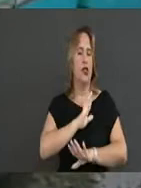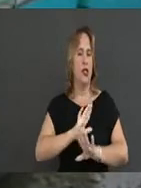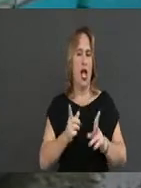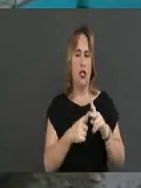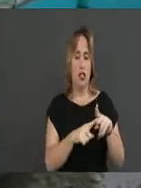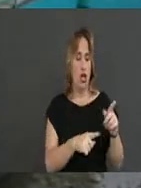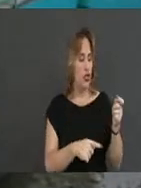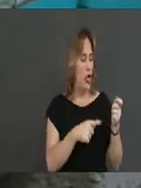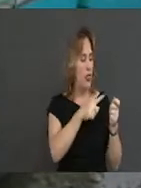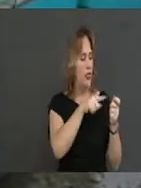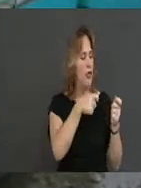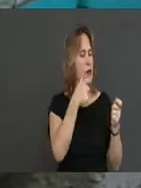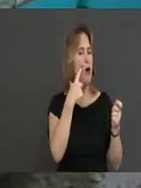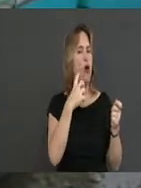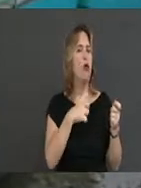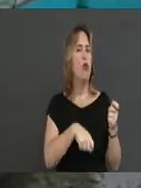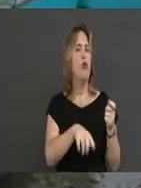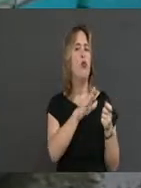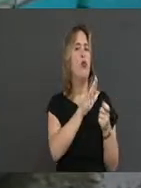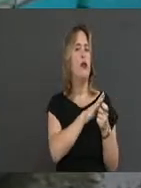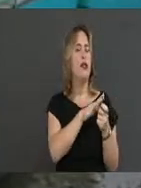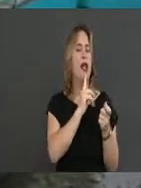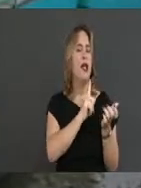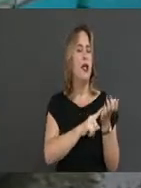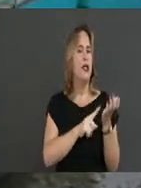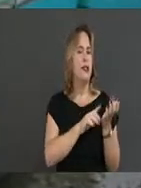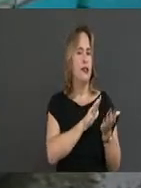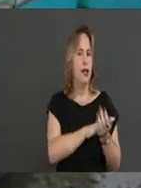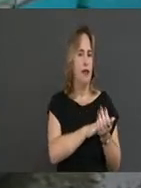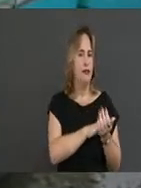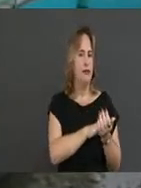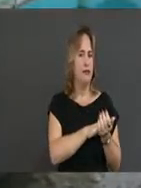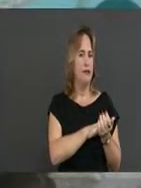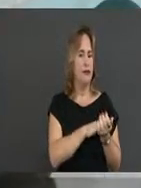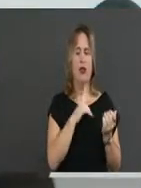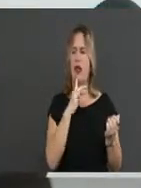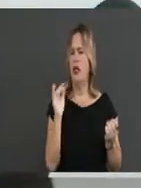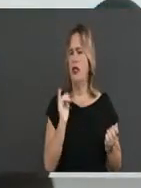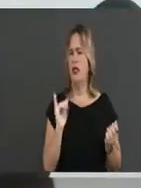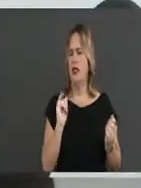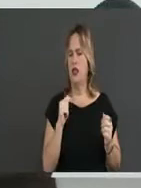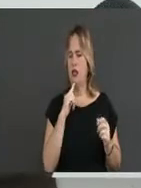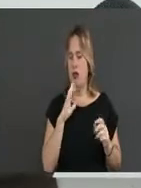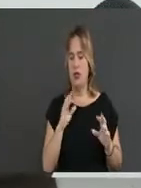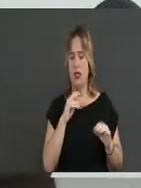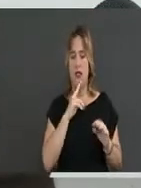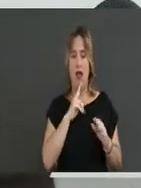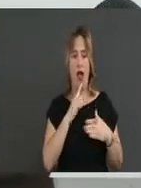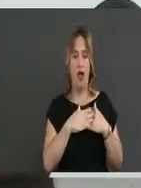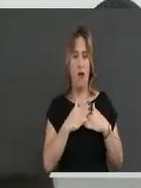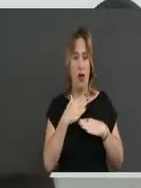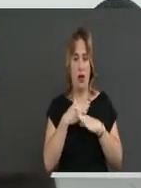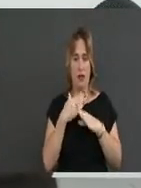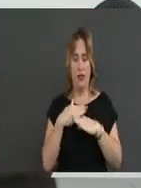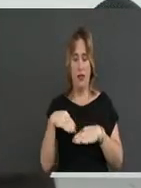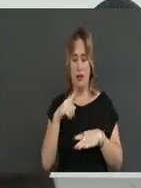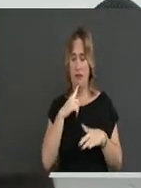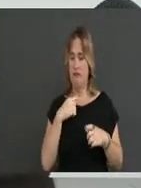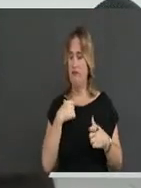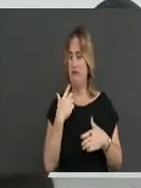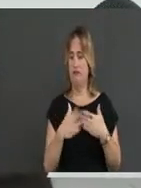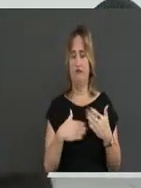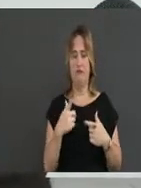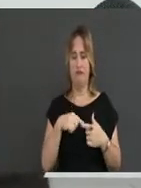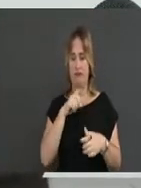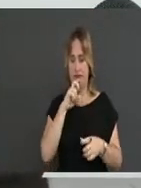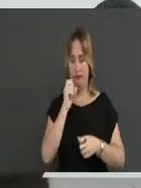solución energética en nuestras manos. También, al igual que Agua Santiago, nosotros tenemos una situación muy desfavorable con